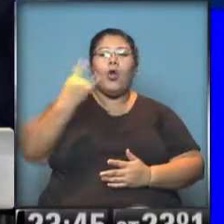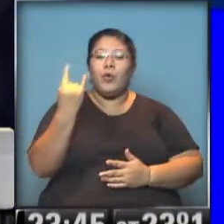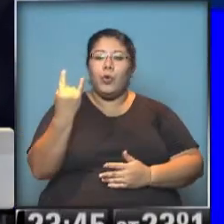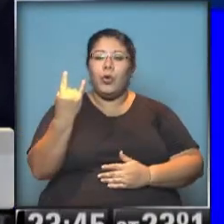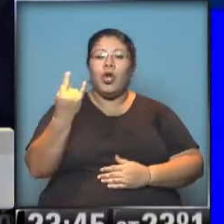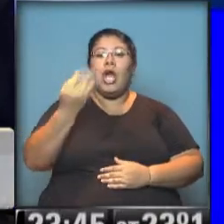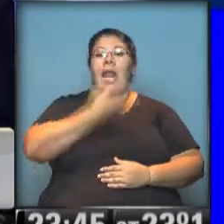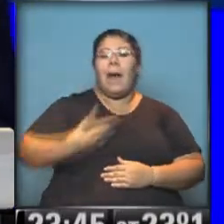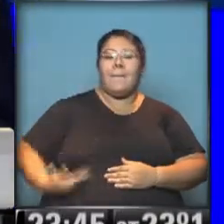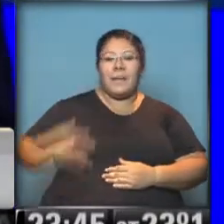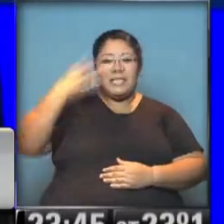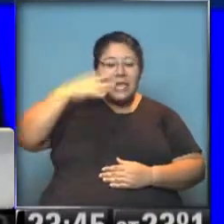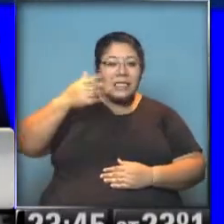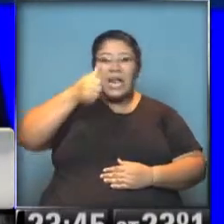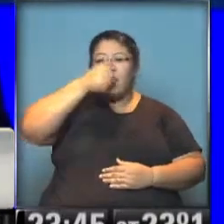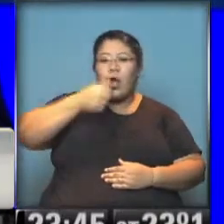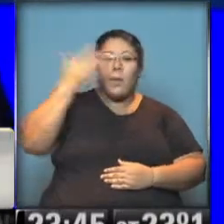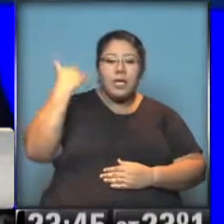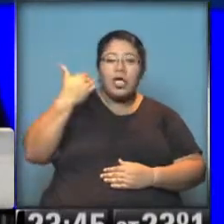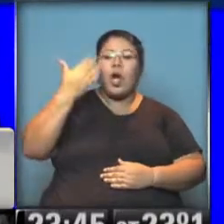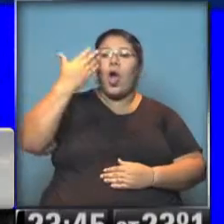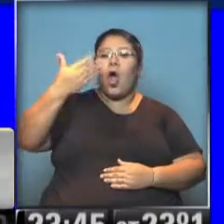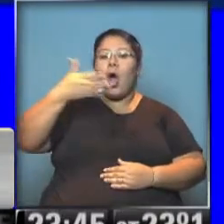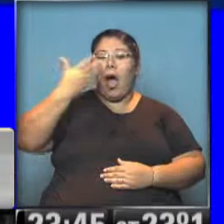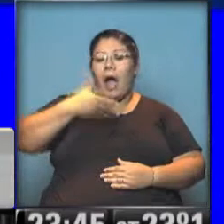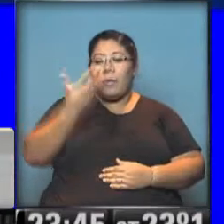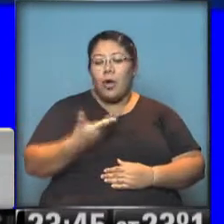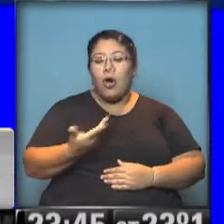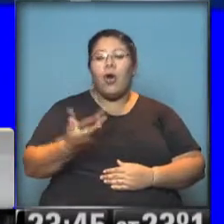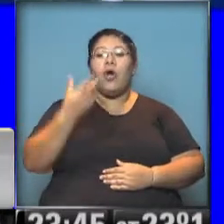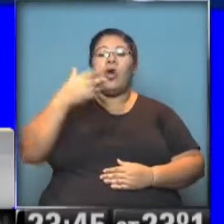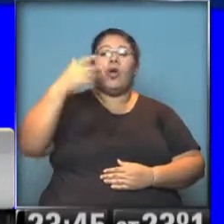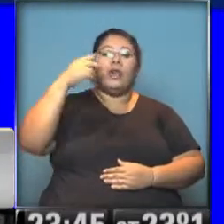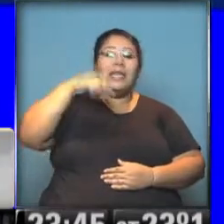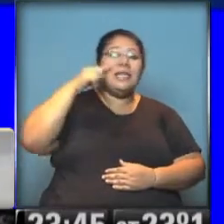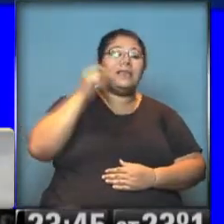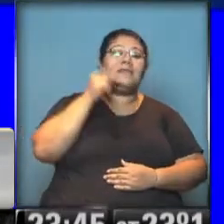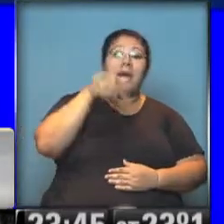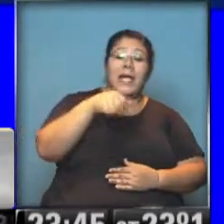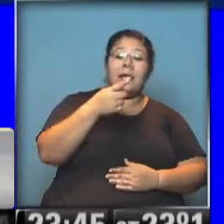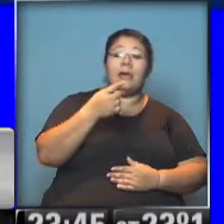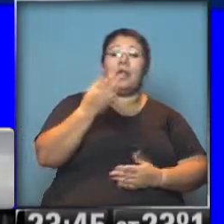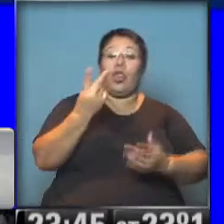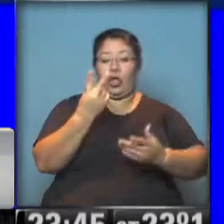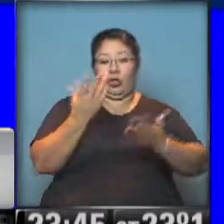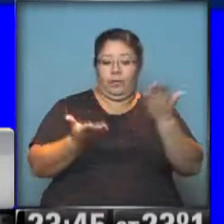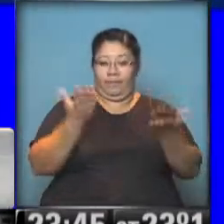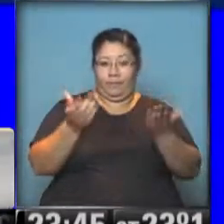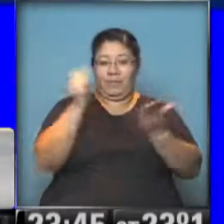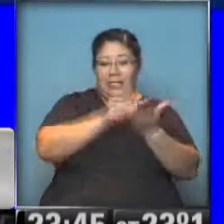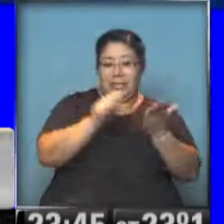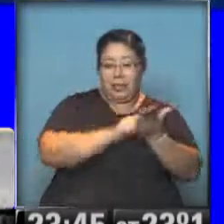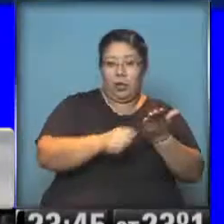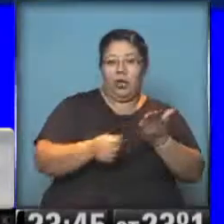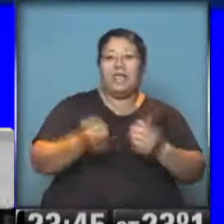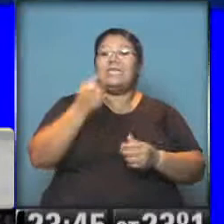el domingo sobre estos textos de la ONU, donde Nisman le pide a la ONU. Son dos escritos, uno en el caso de que se aprobara el memorándum, donde